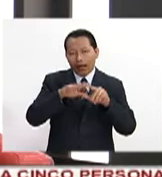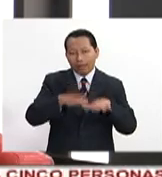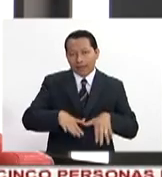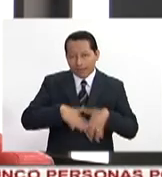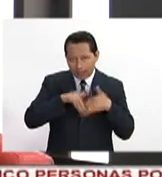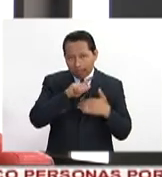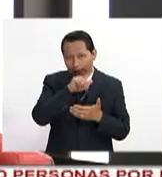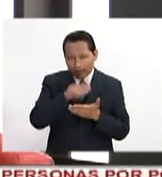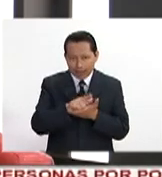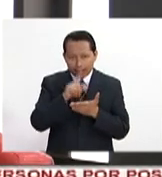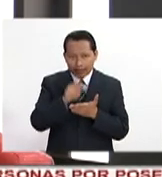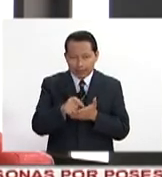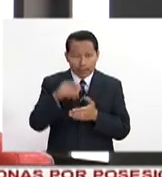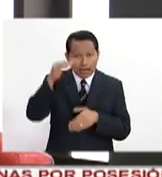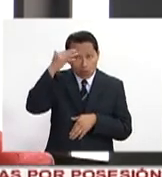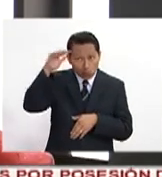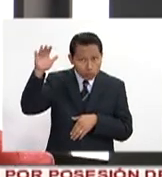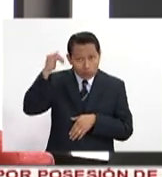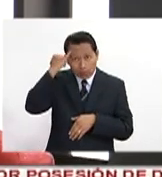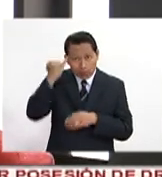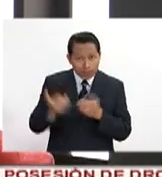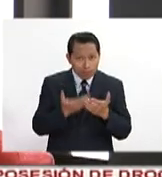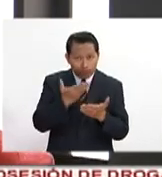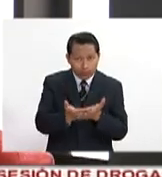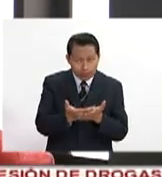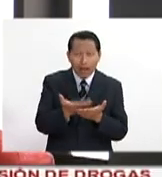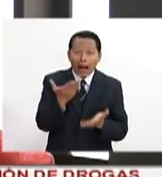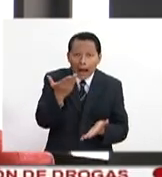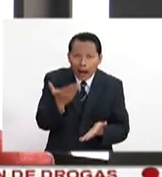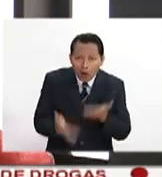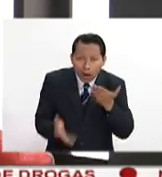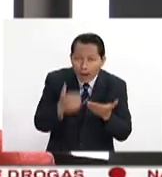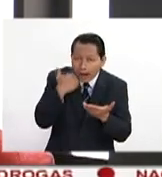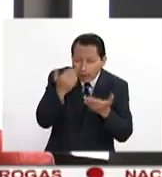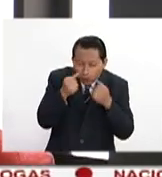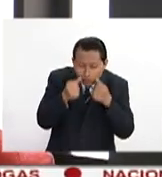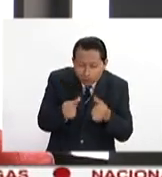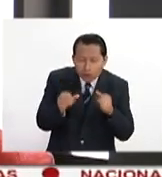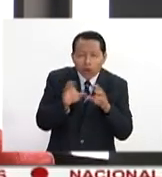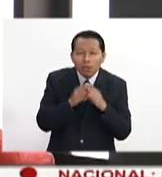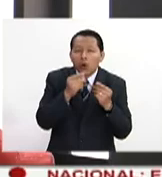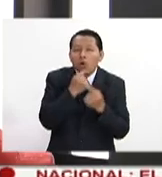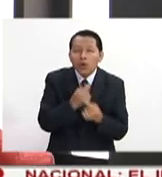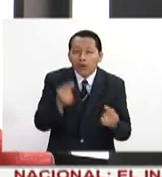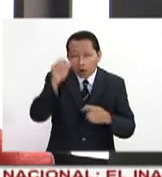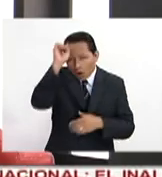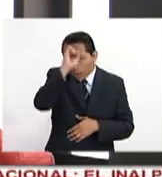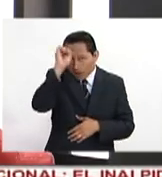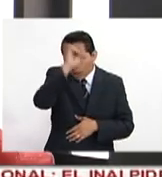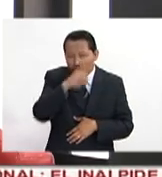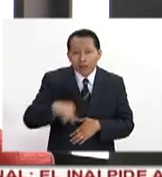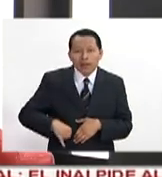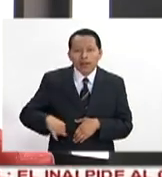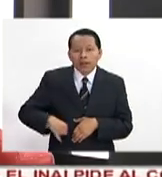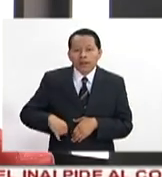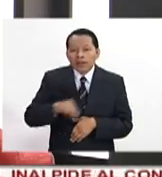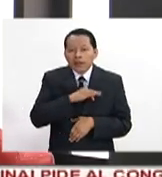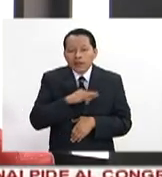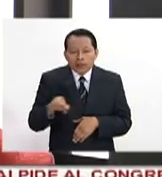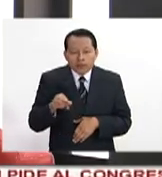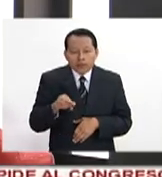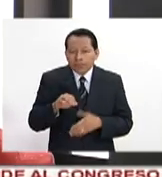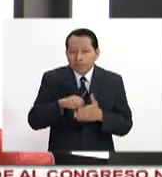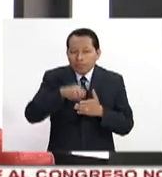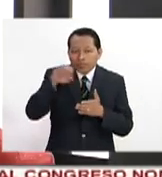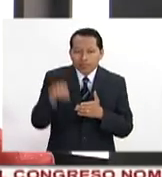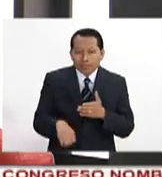basan en propuestas que hacen los adultos. Ahora creemos que si escuchamos a niñas y niños qué opinan al respecto, sería interesante su opinión. Por